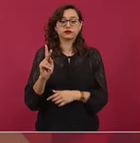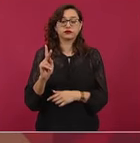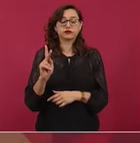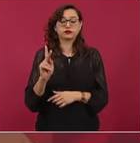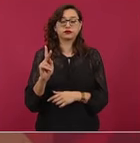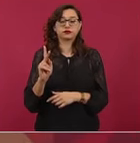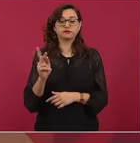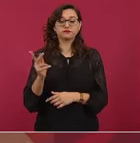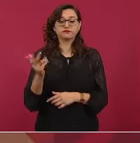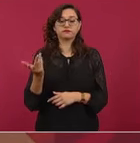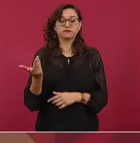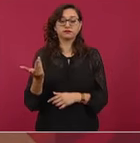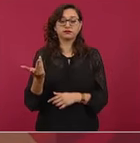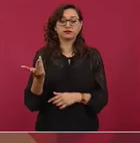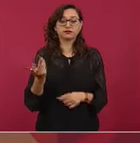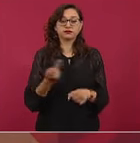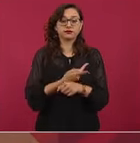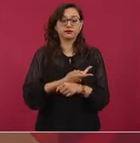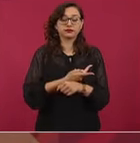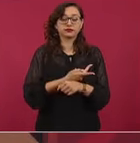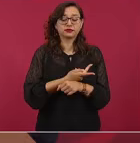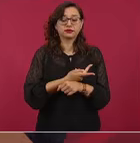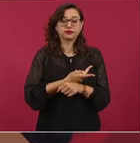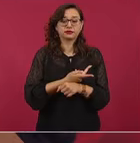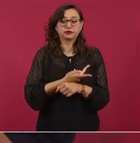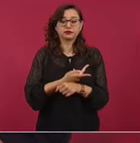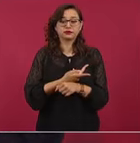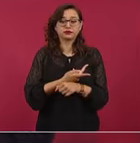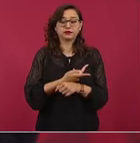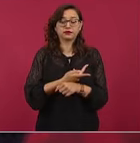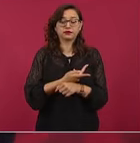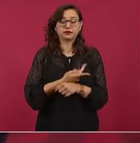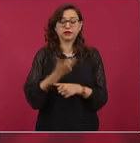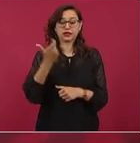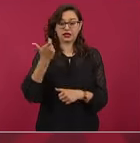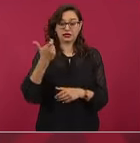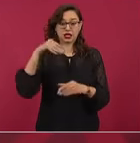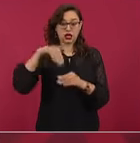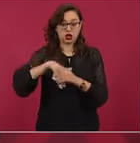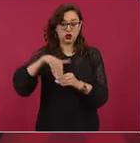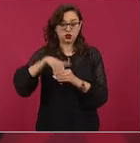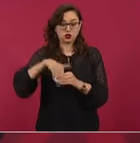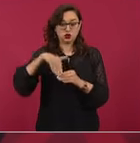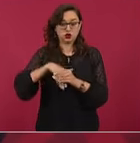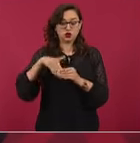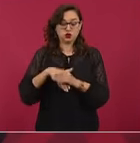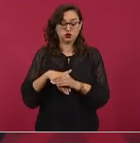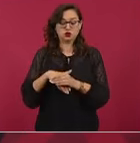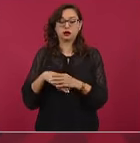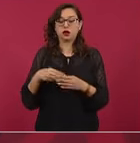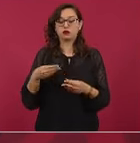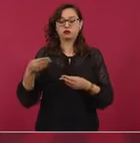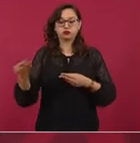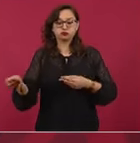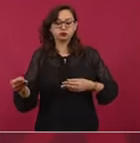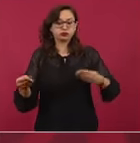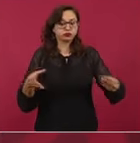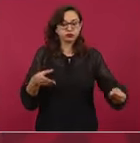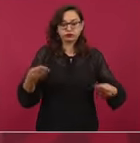con la bandeja de los sobres, iban entregando.